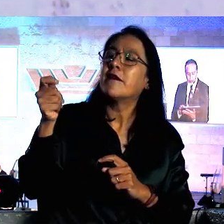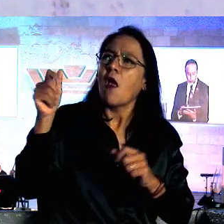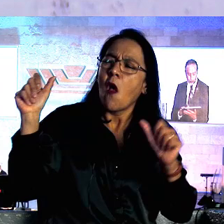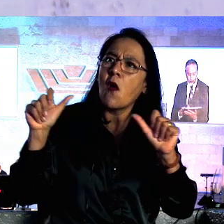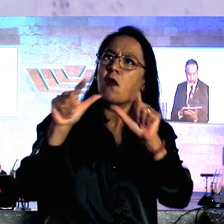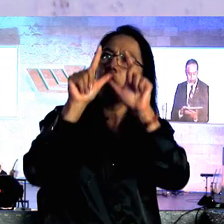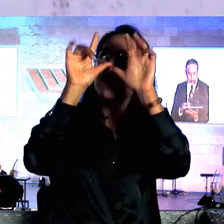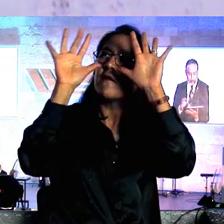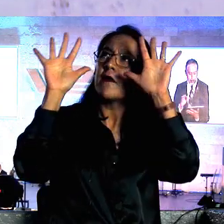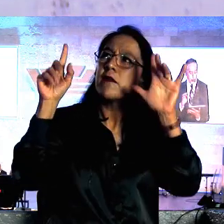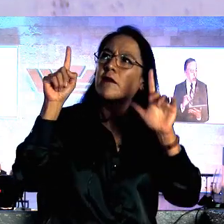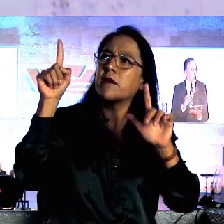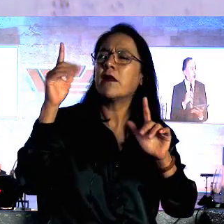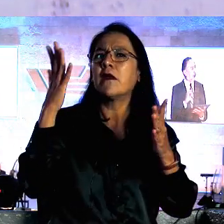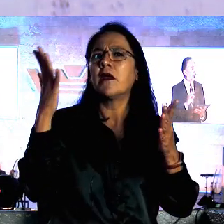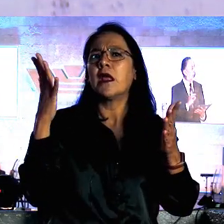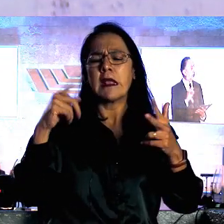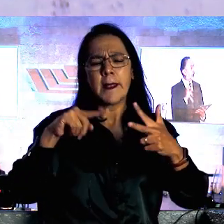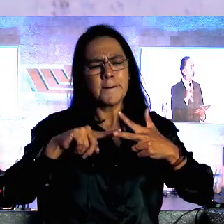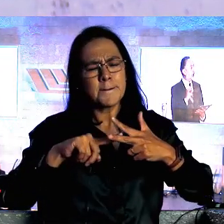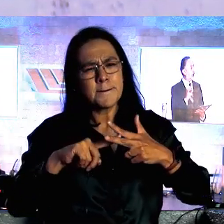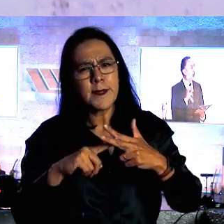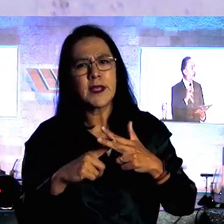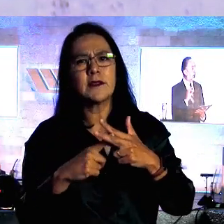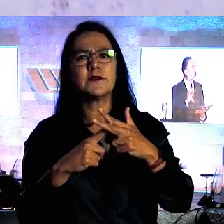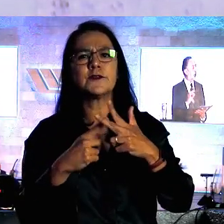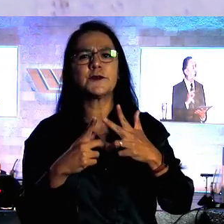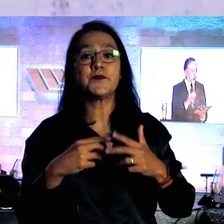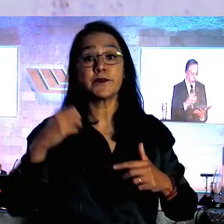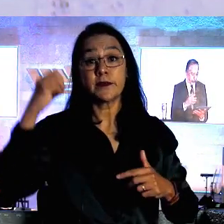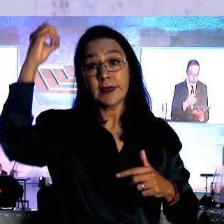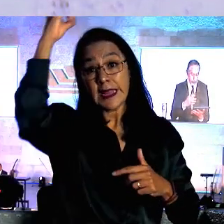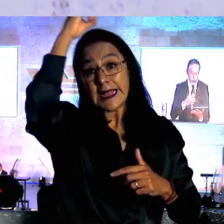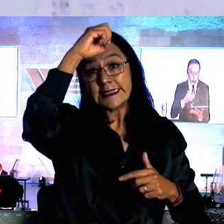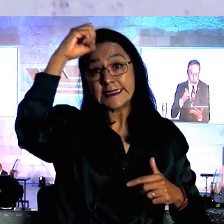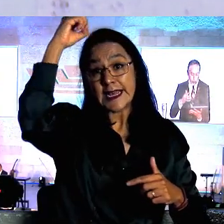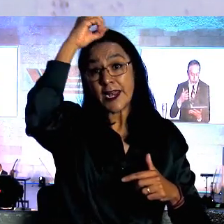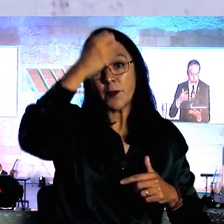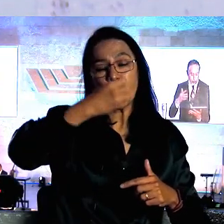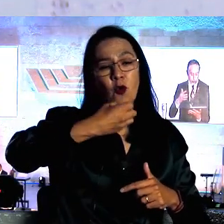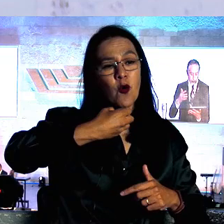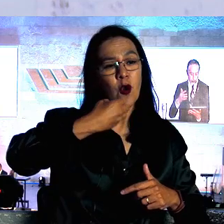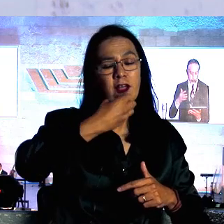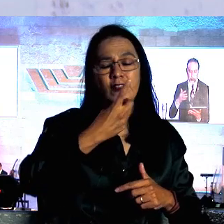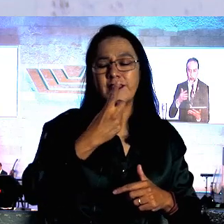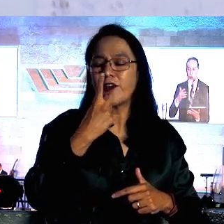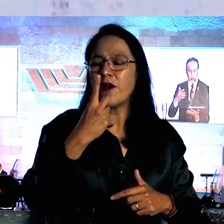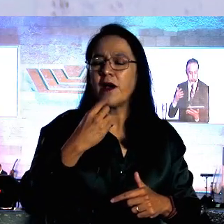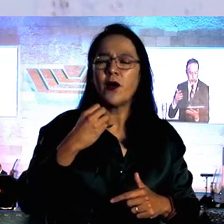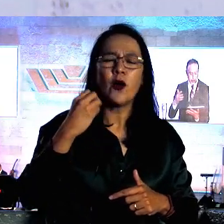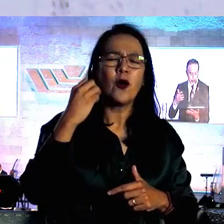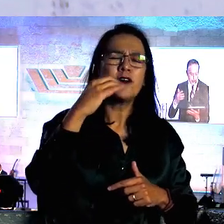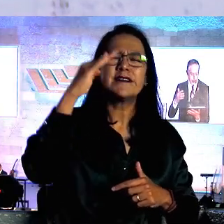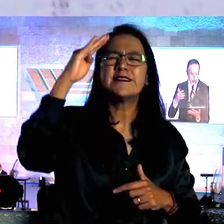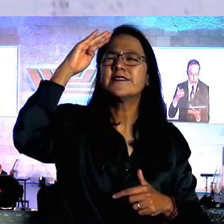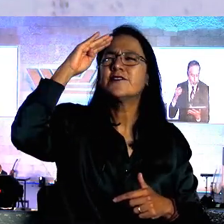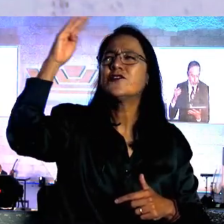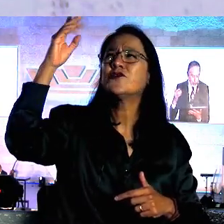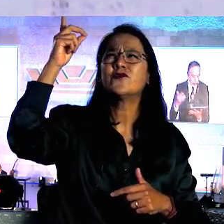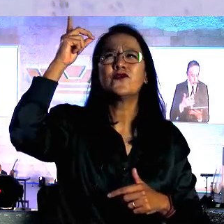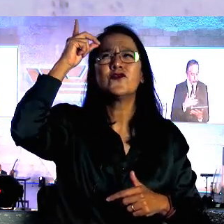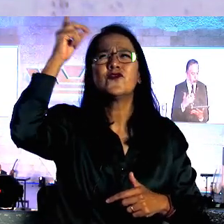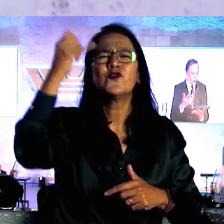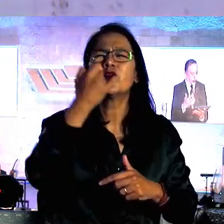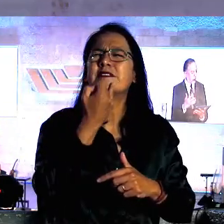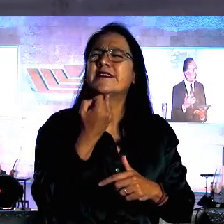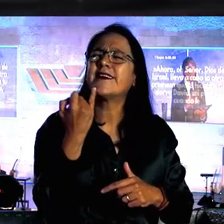glorificándolo. Y lo que comenzó, Salomo naciendo y diciendo, oh Señor, Dios de Israel, no hay